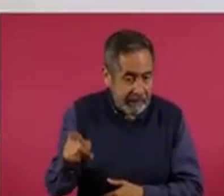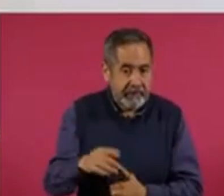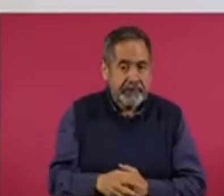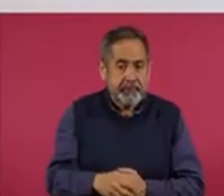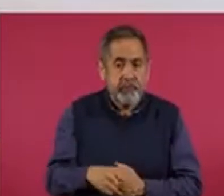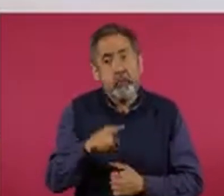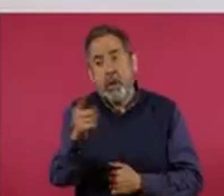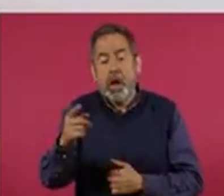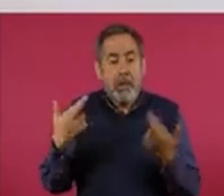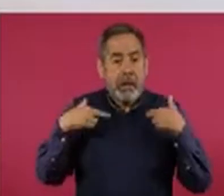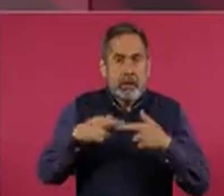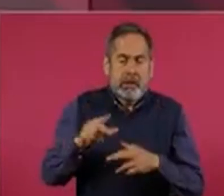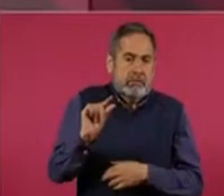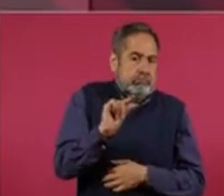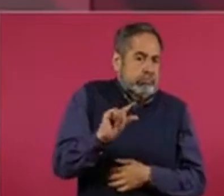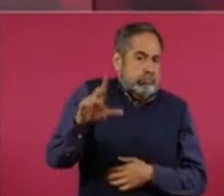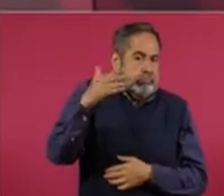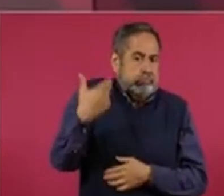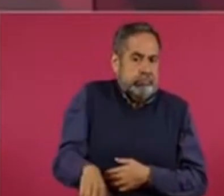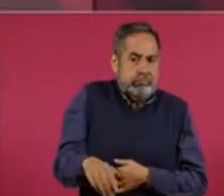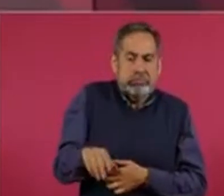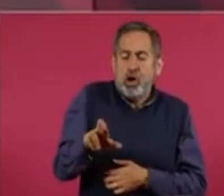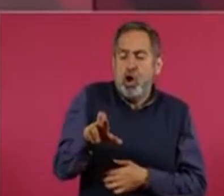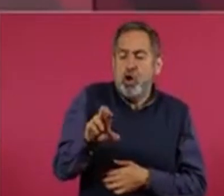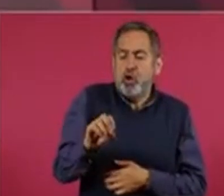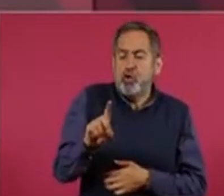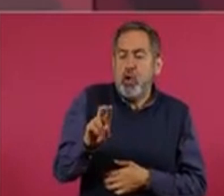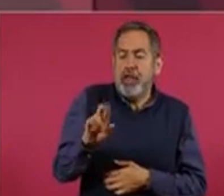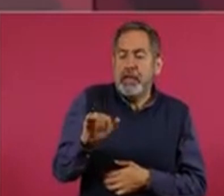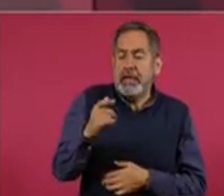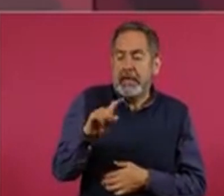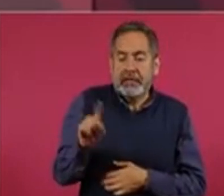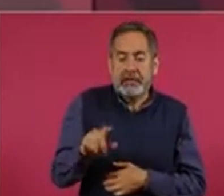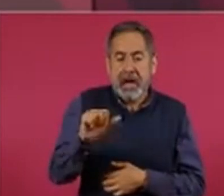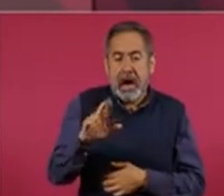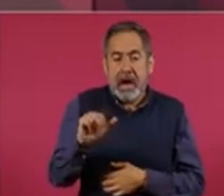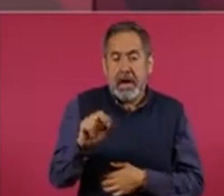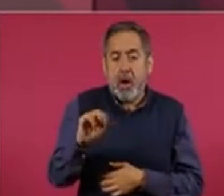el maestro emérito Rodríguez Araujo,